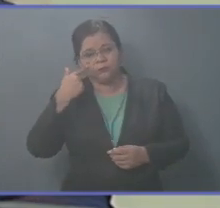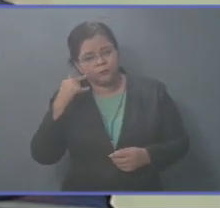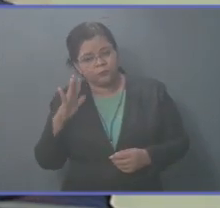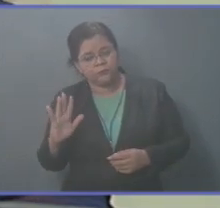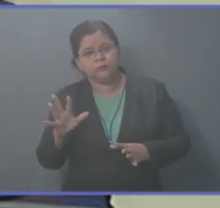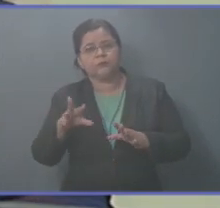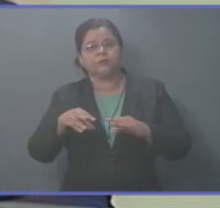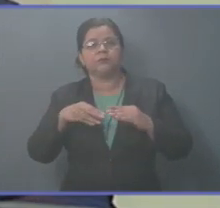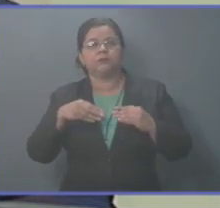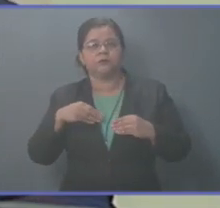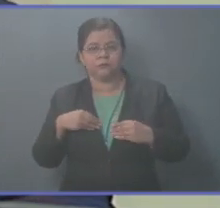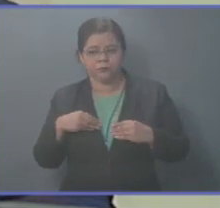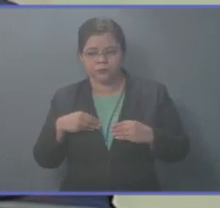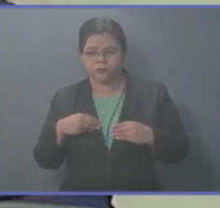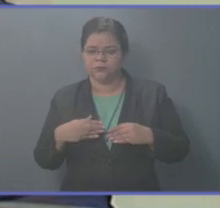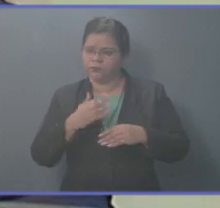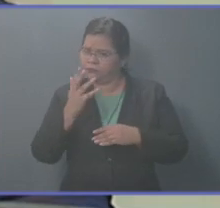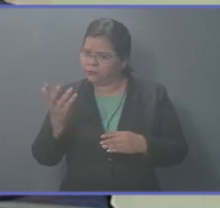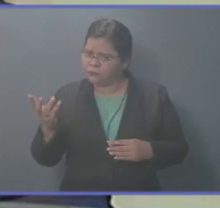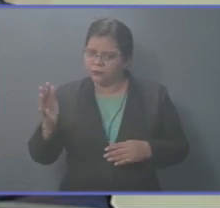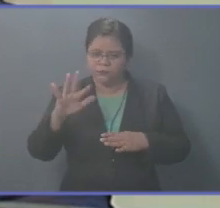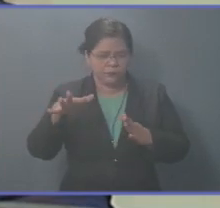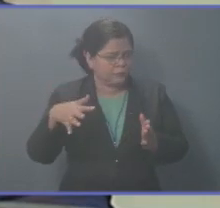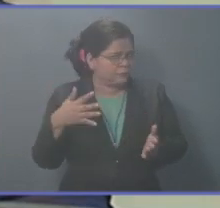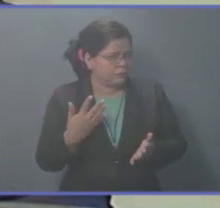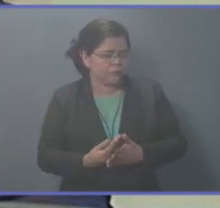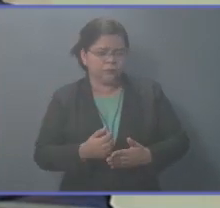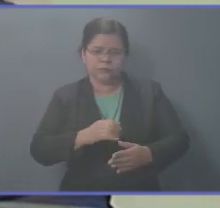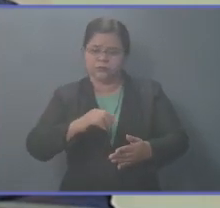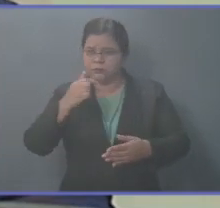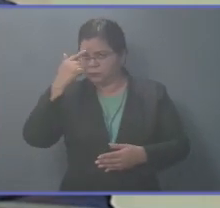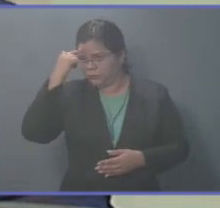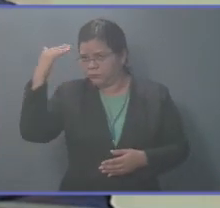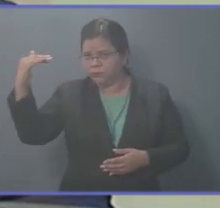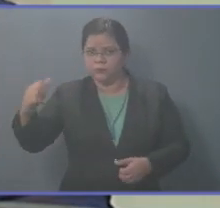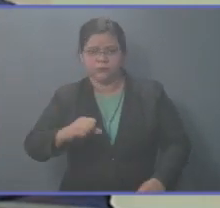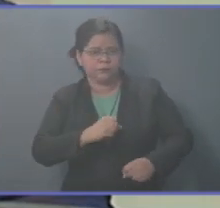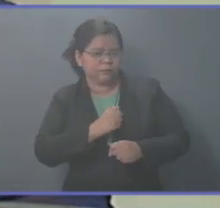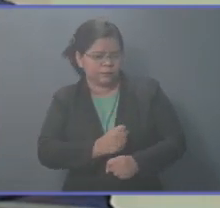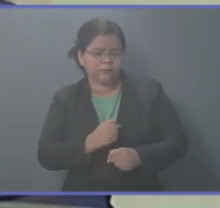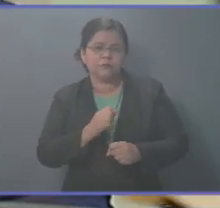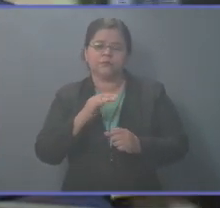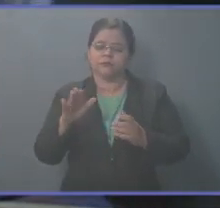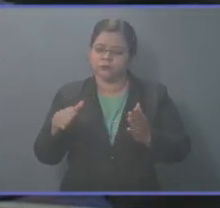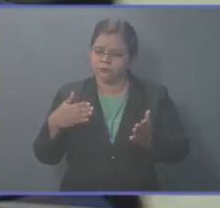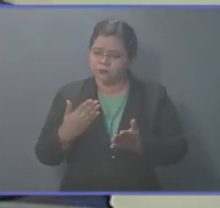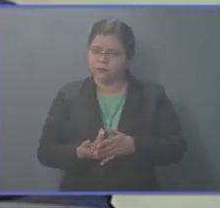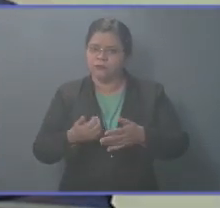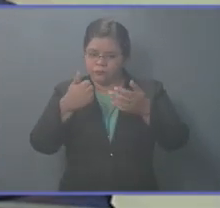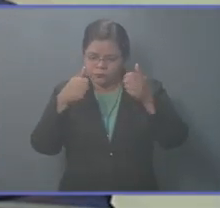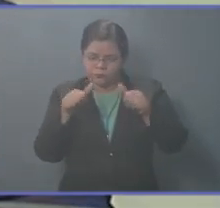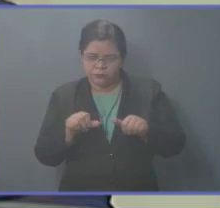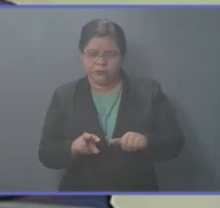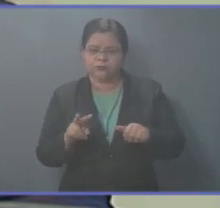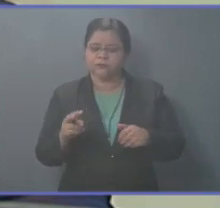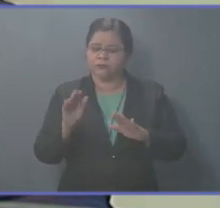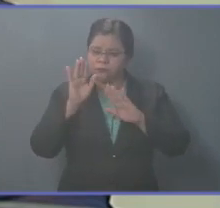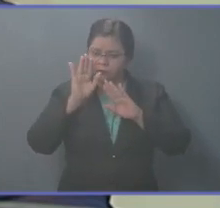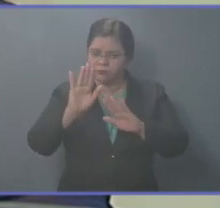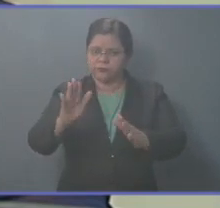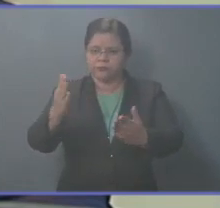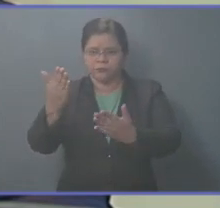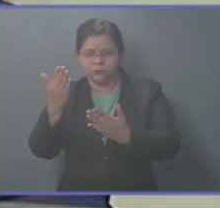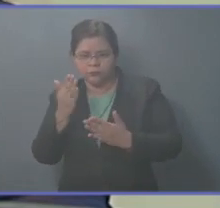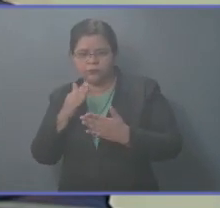la aceptación de que todo ejercicio de poder político se apoya en el mutuo reconocimiento y respeto